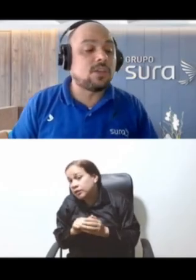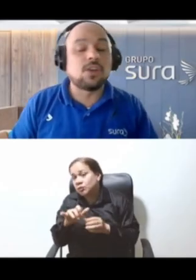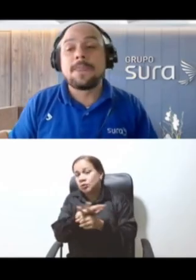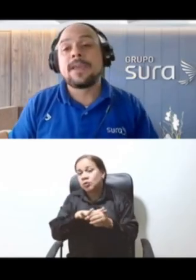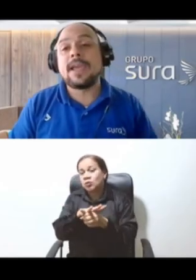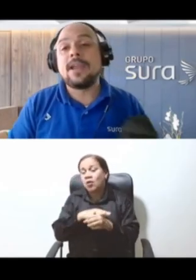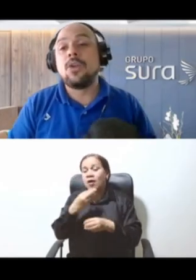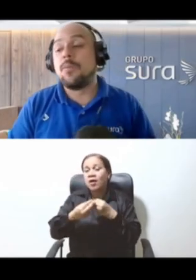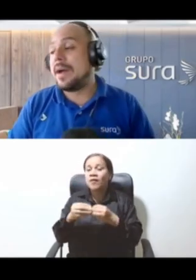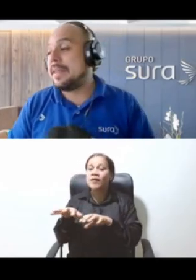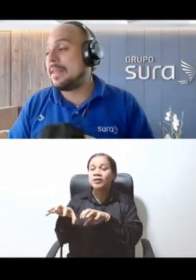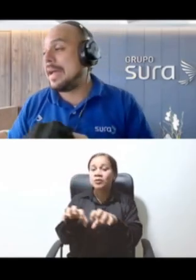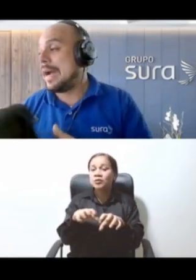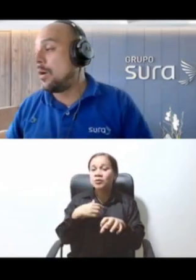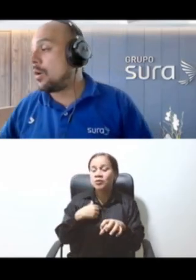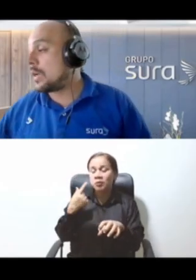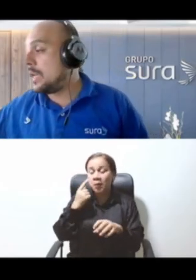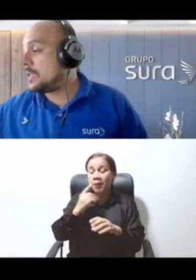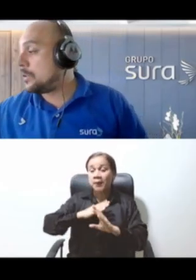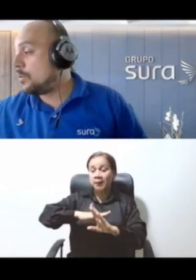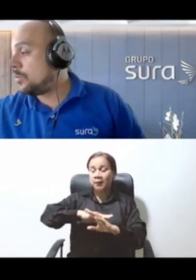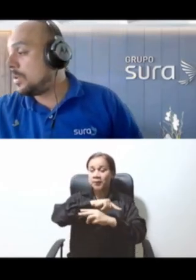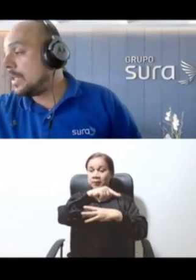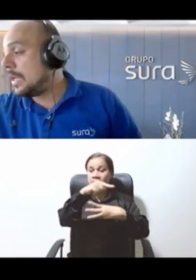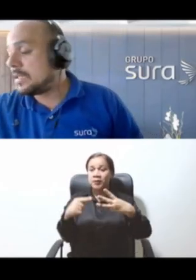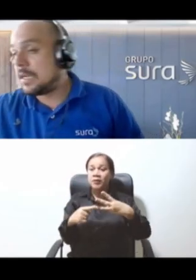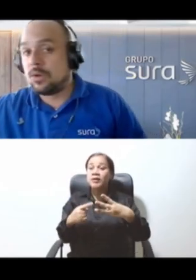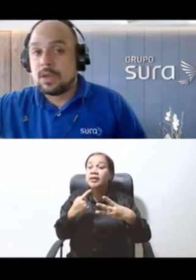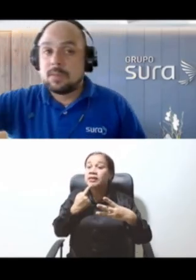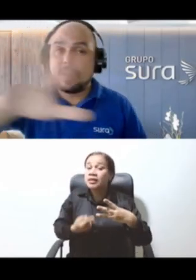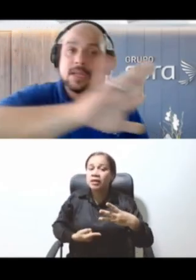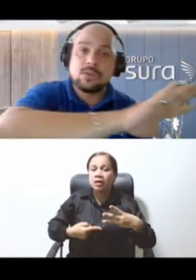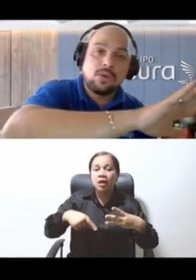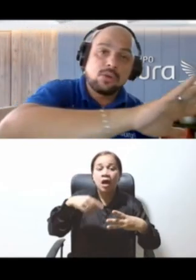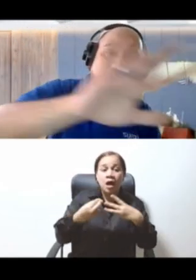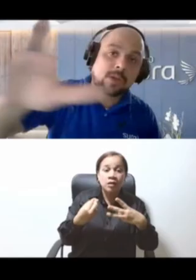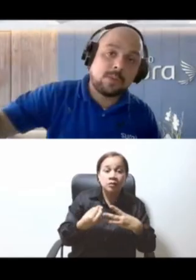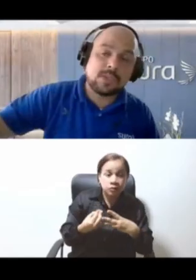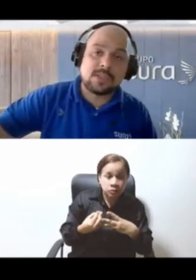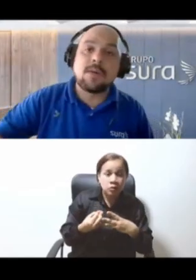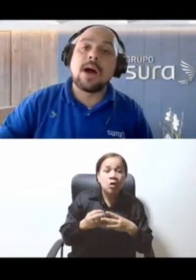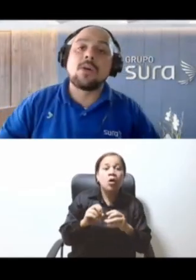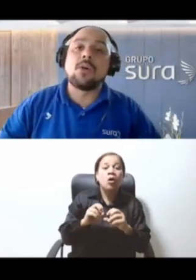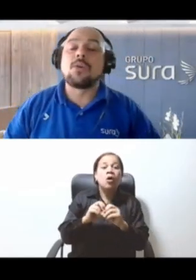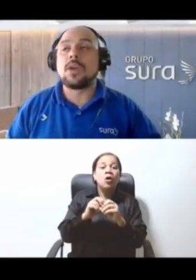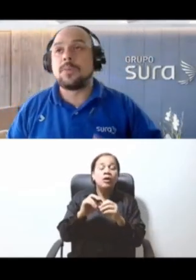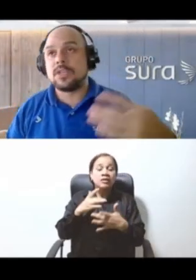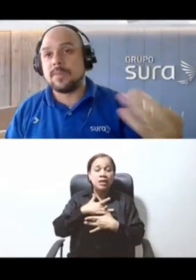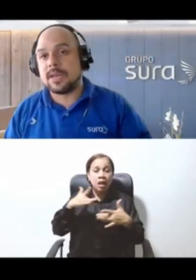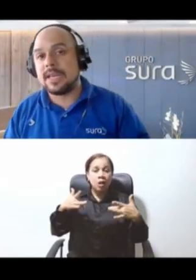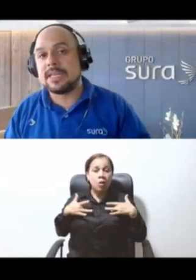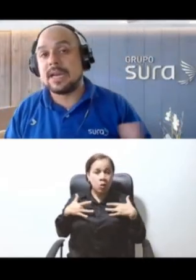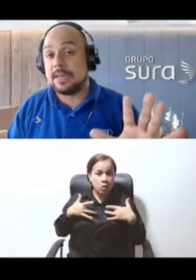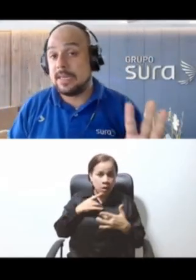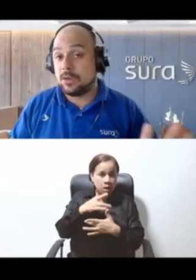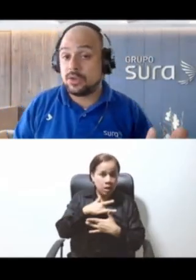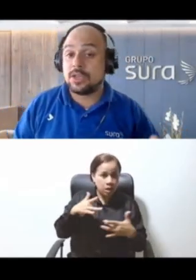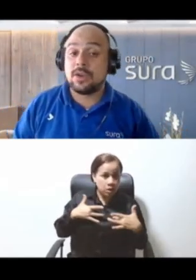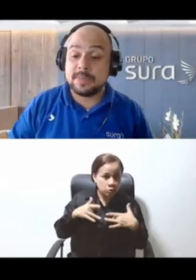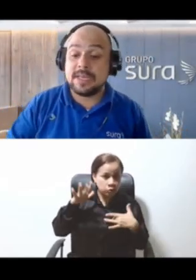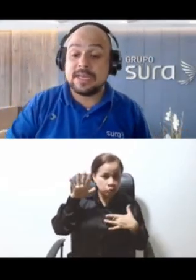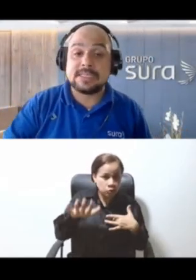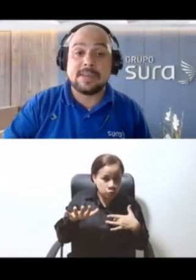esta es una definición que lo manda la Organización Mundial de la Salud para todos los cuerpos de trabajo, cuerpos de